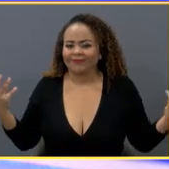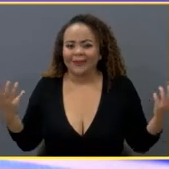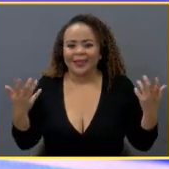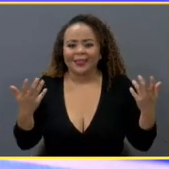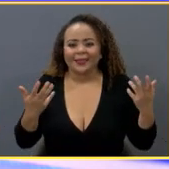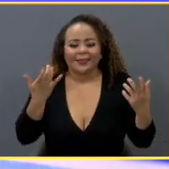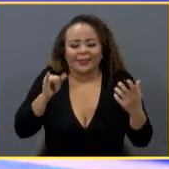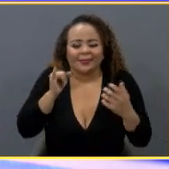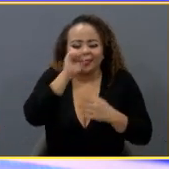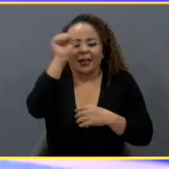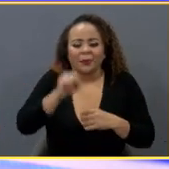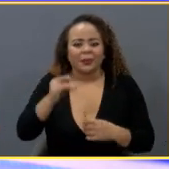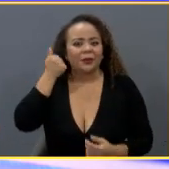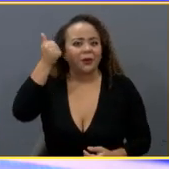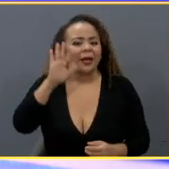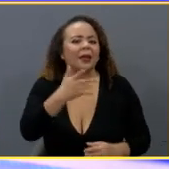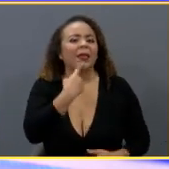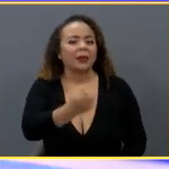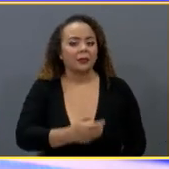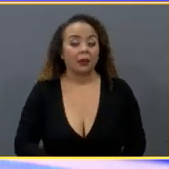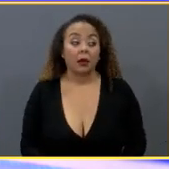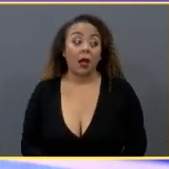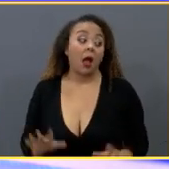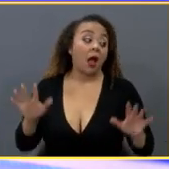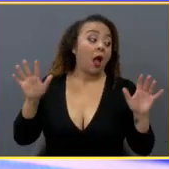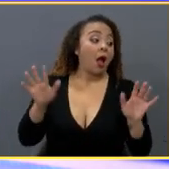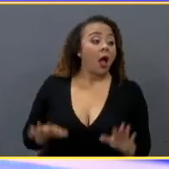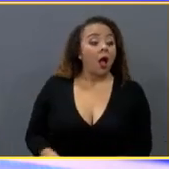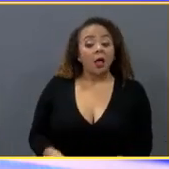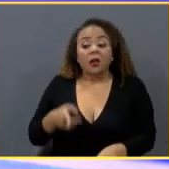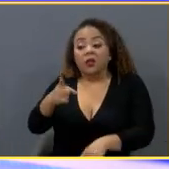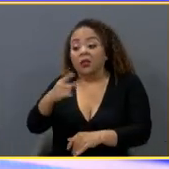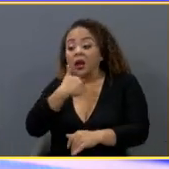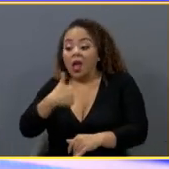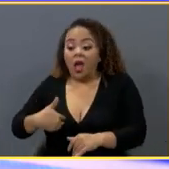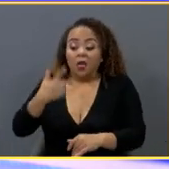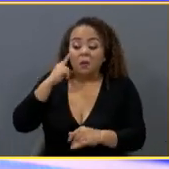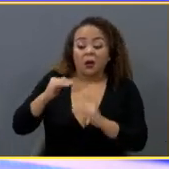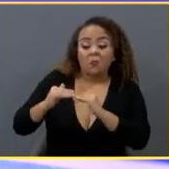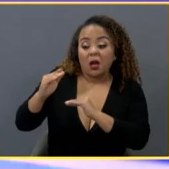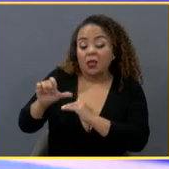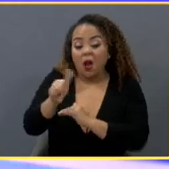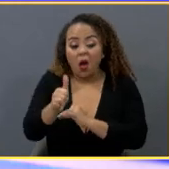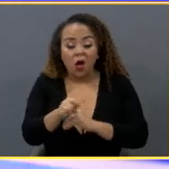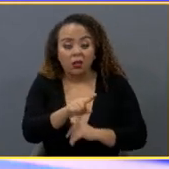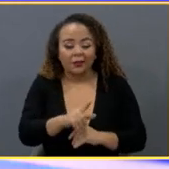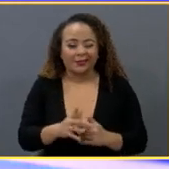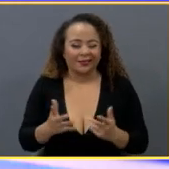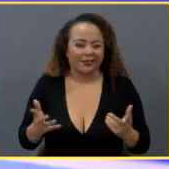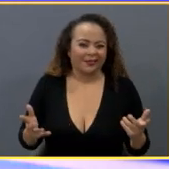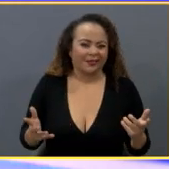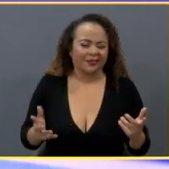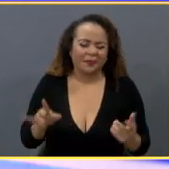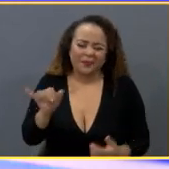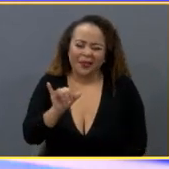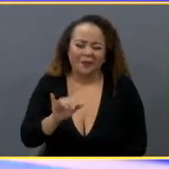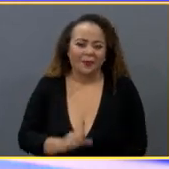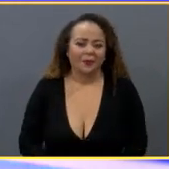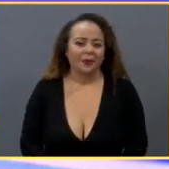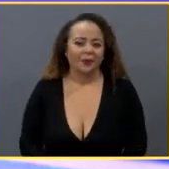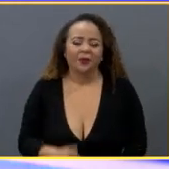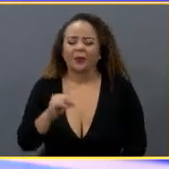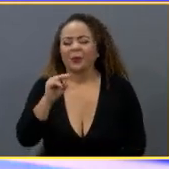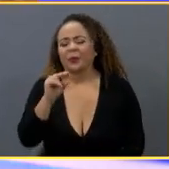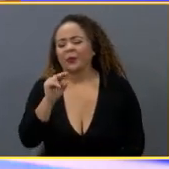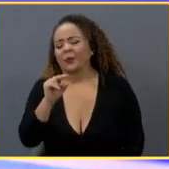fuera Saprissa la liga, entonces, ¿qué estarían diciendo? Hay un complot contra Herediano para que sean más del otro. O sea, sería caer en lo mismo. Sí, sí.